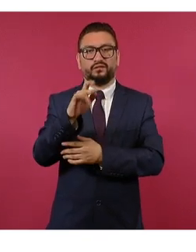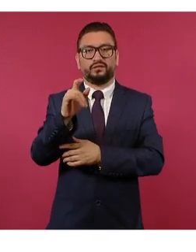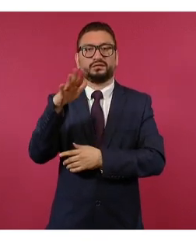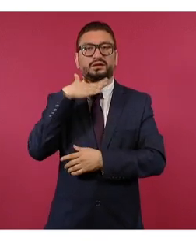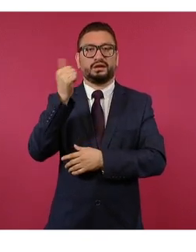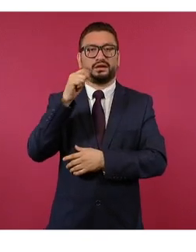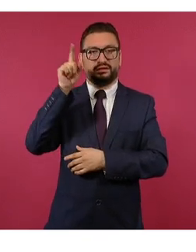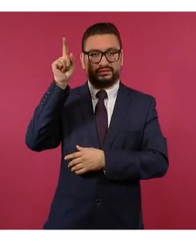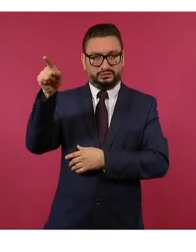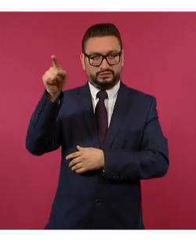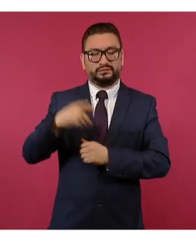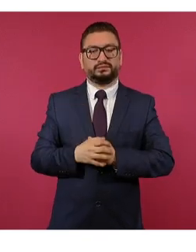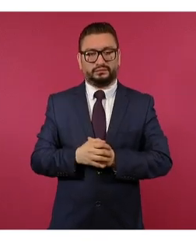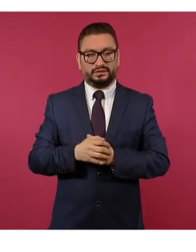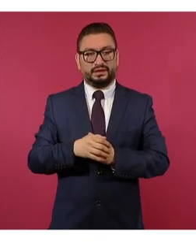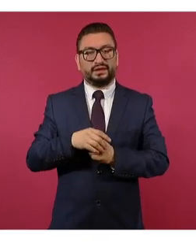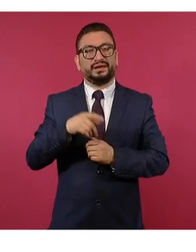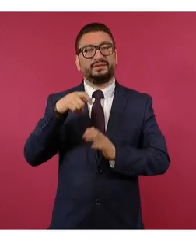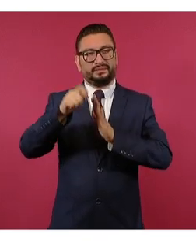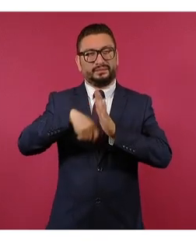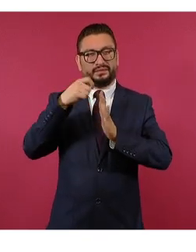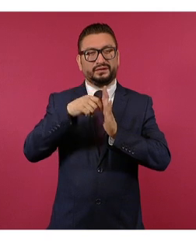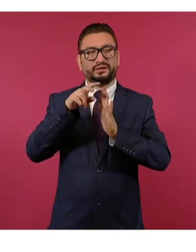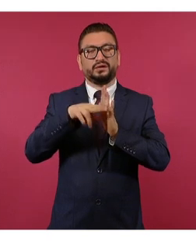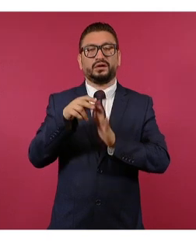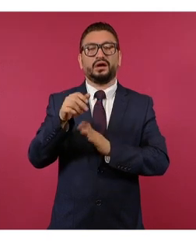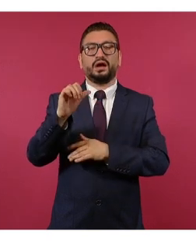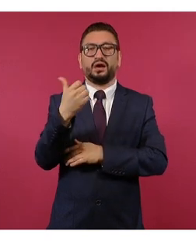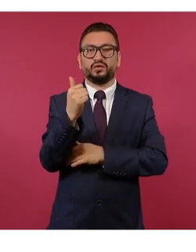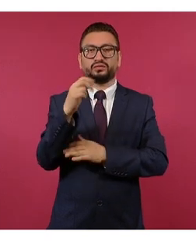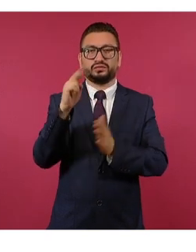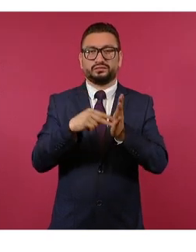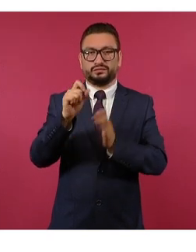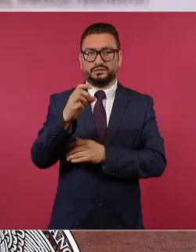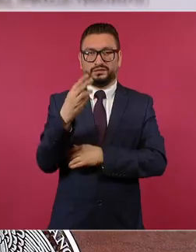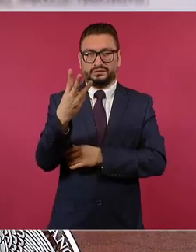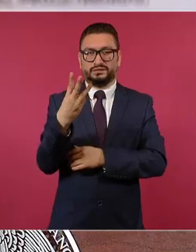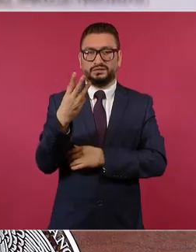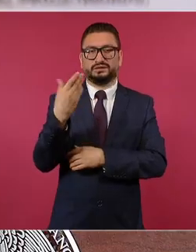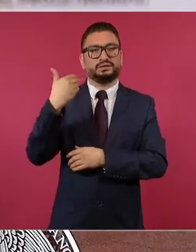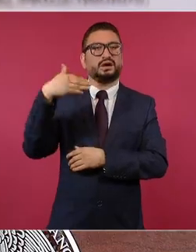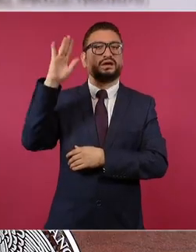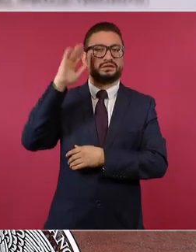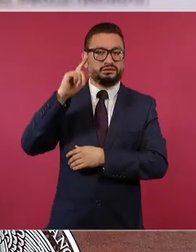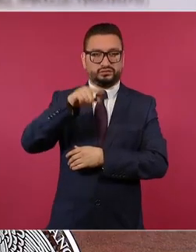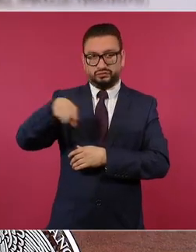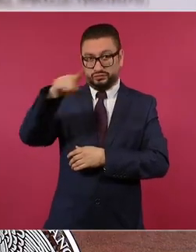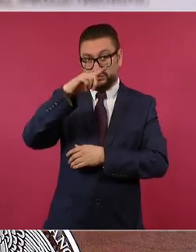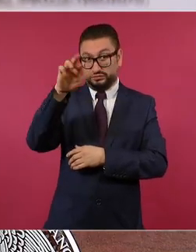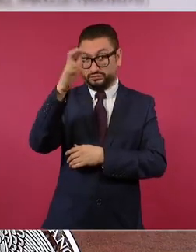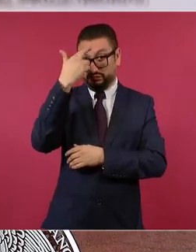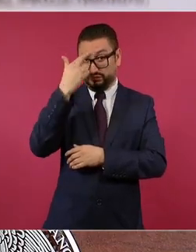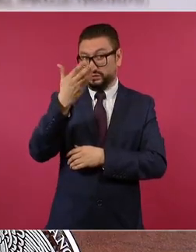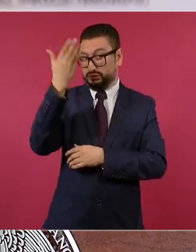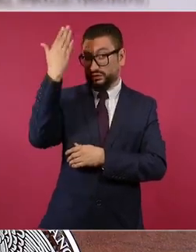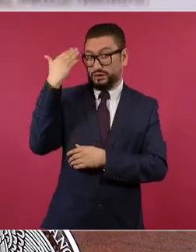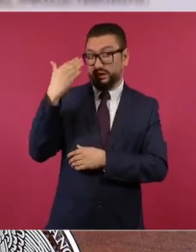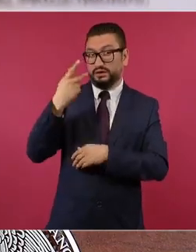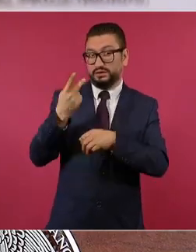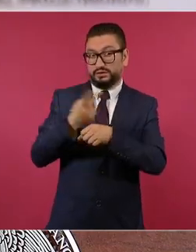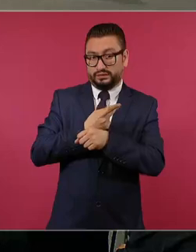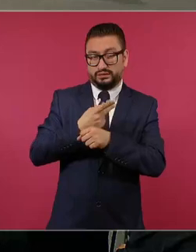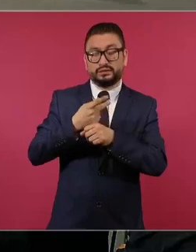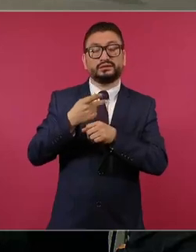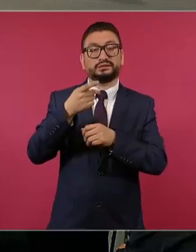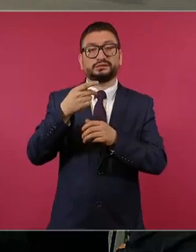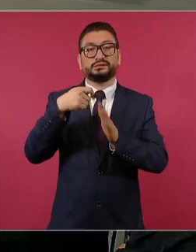Alemania. Revivieron un video de agosto de 2023. Por allá, si alguien se acuerda, uno de los que